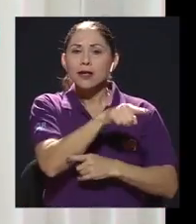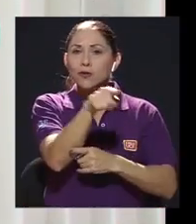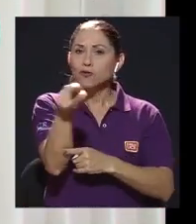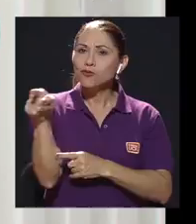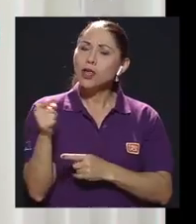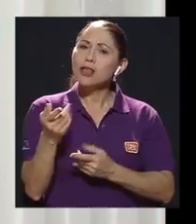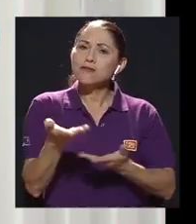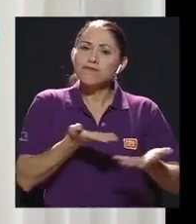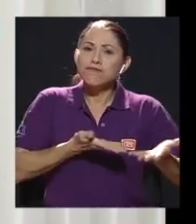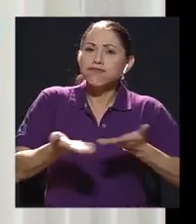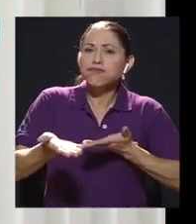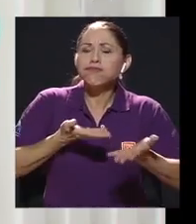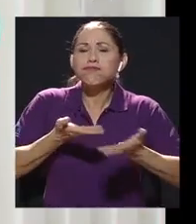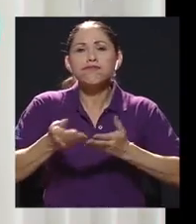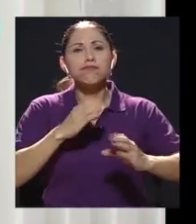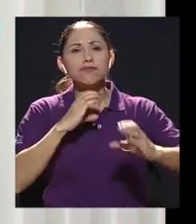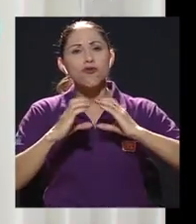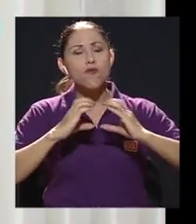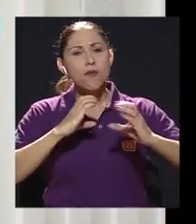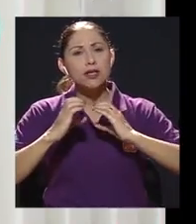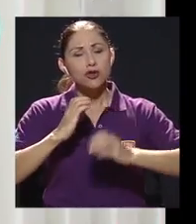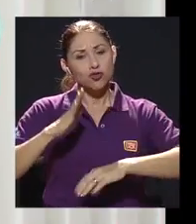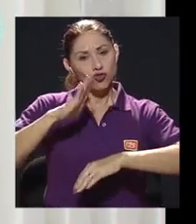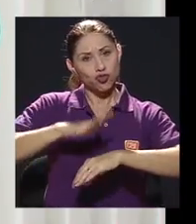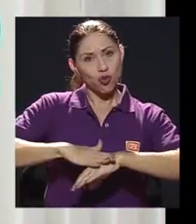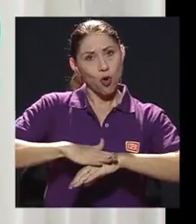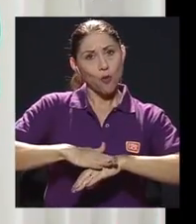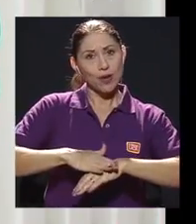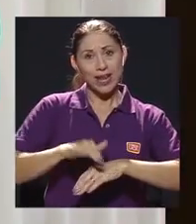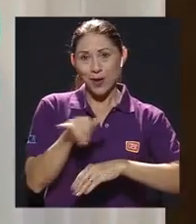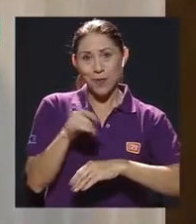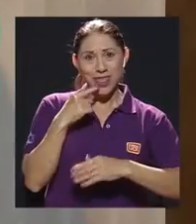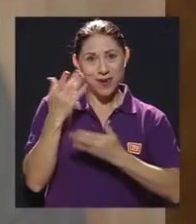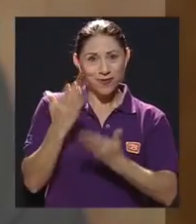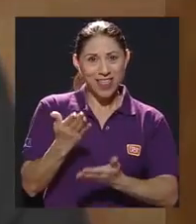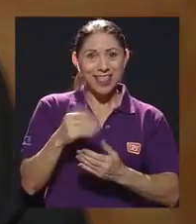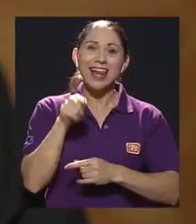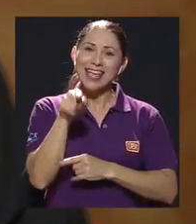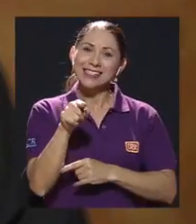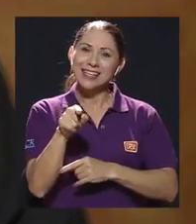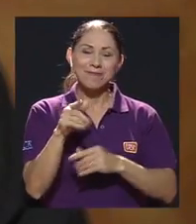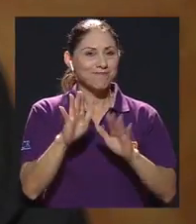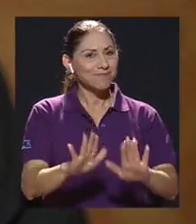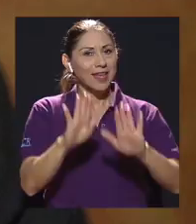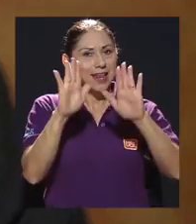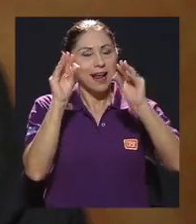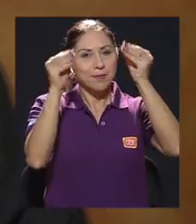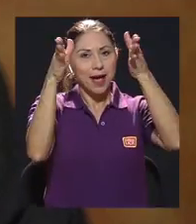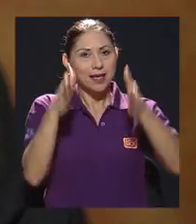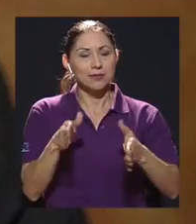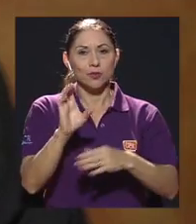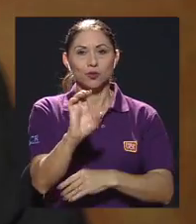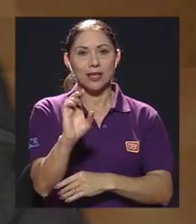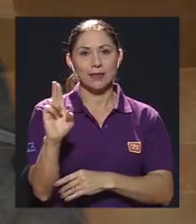amena conversación sobre este, como dijo Randall, el gran maestro Constantino